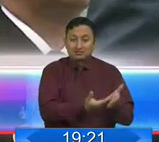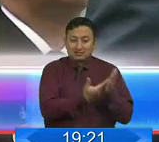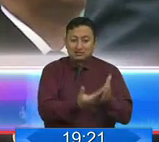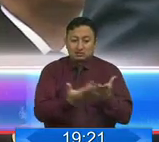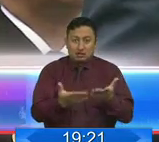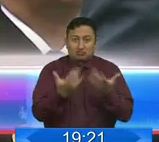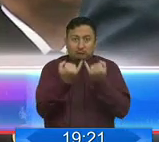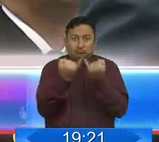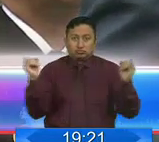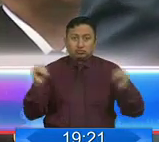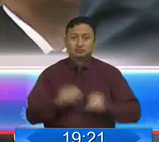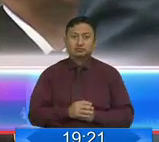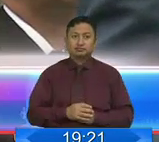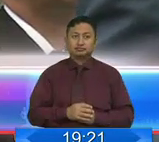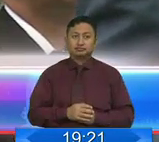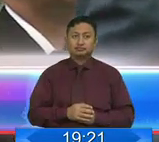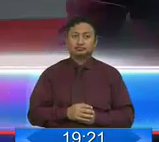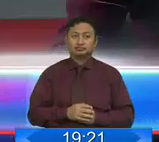concretas.